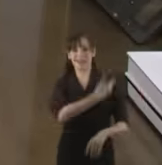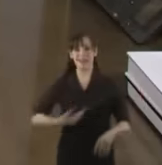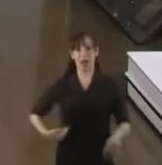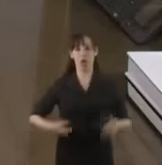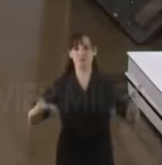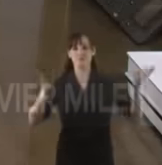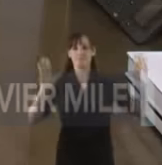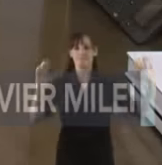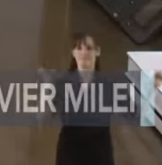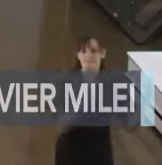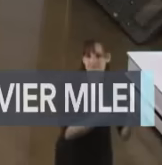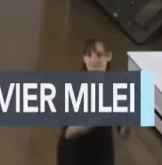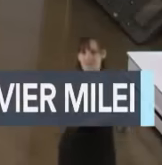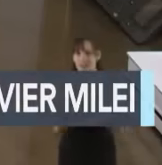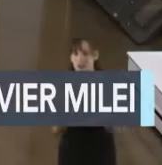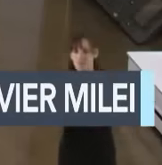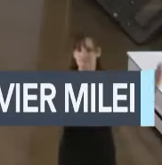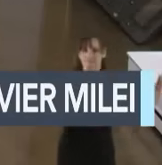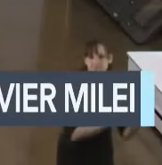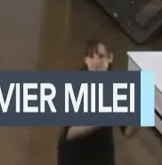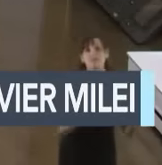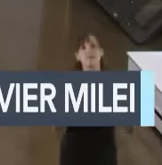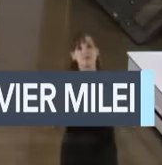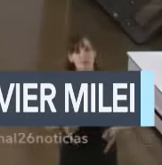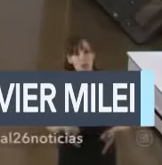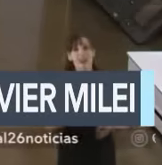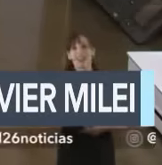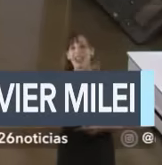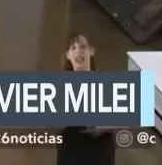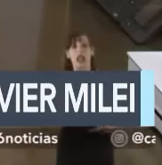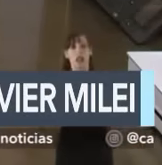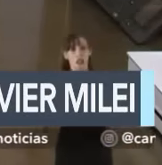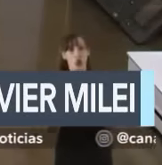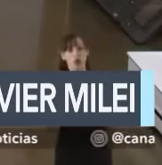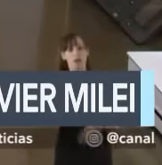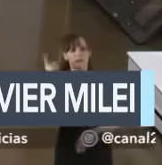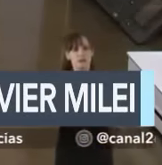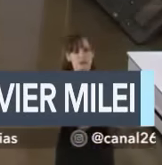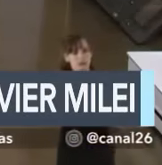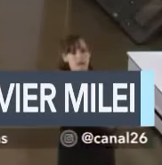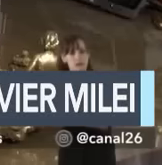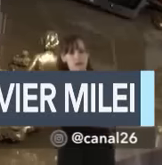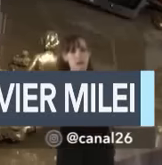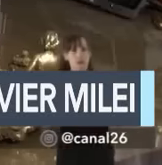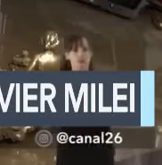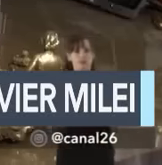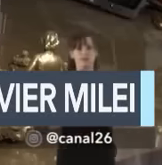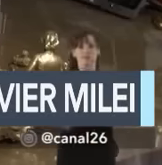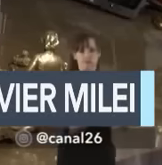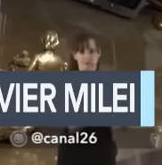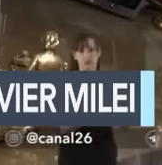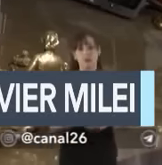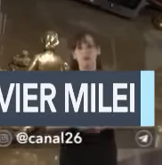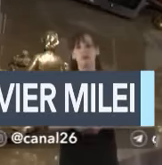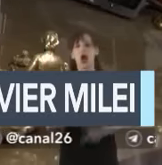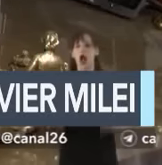doctrina del orden público y hemos impulsado más de 500 reformas entre otras muchas iniciativas a algunos le ha